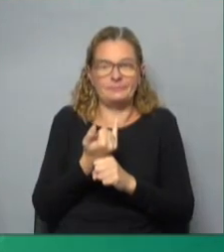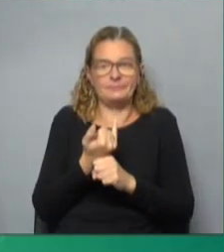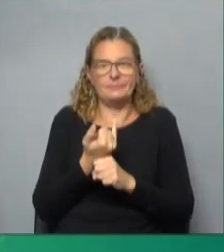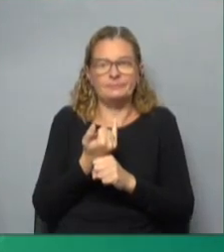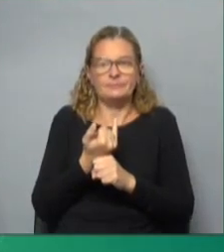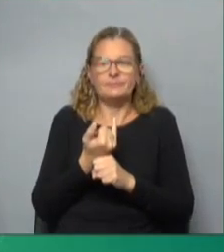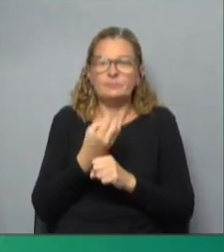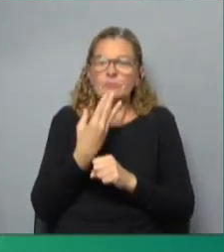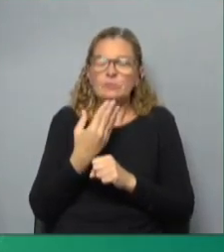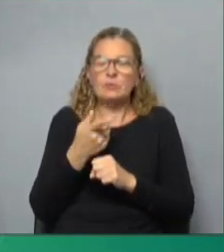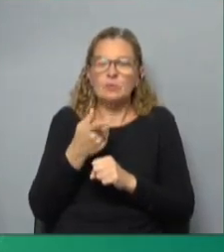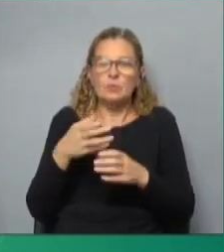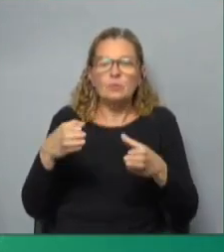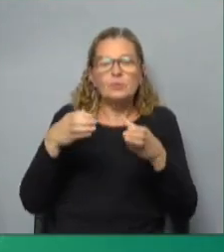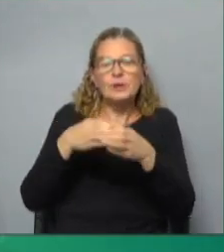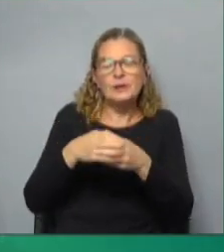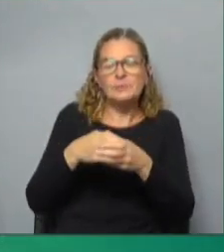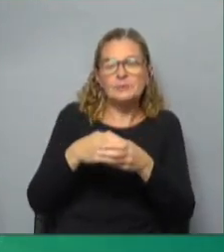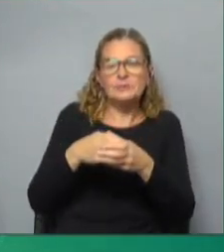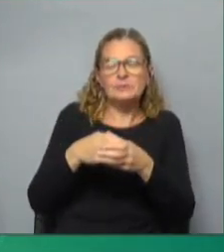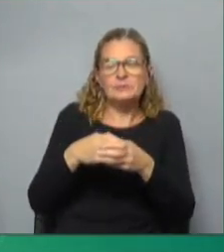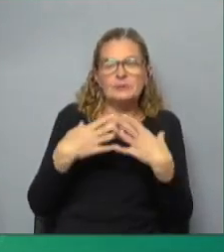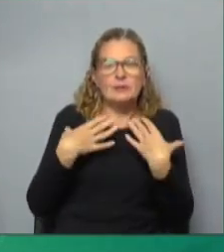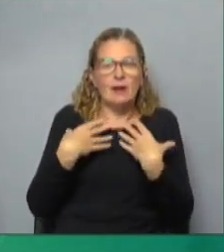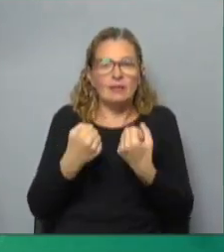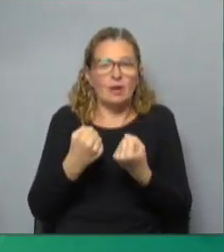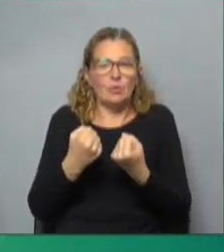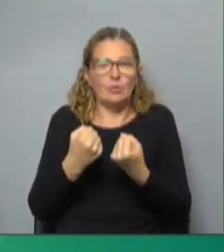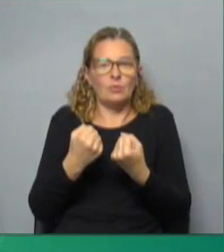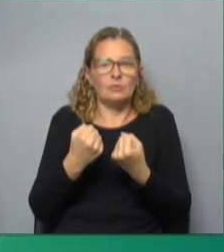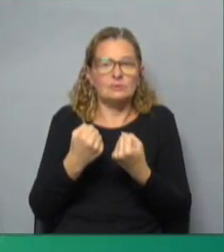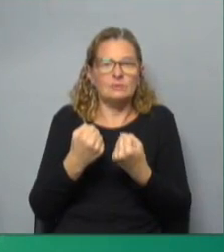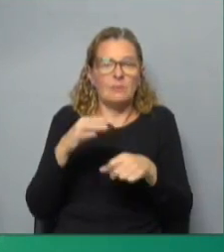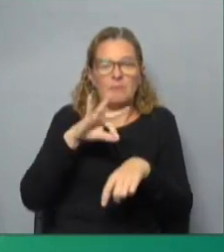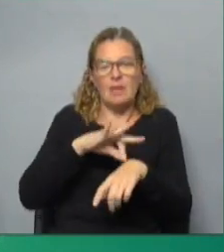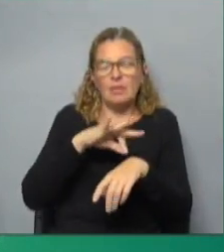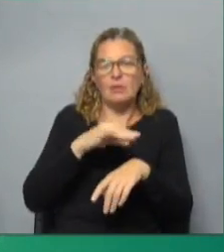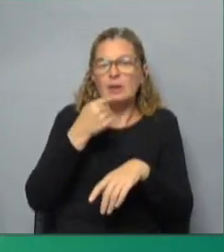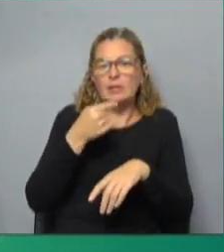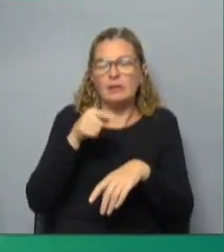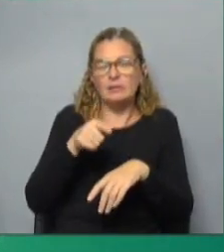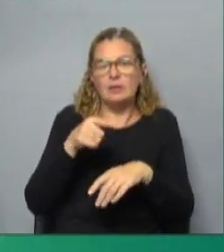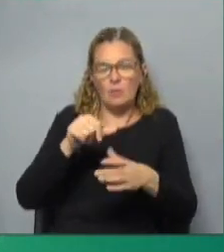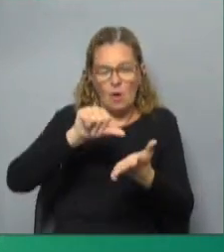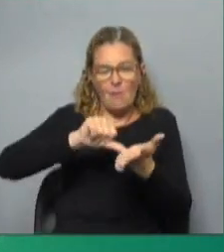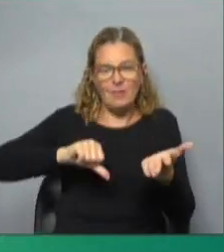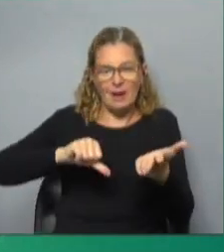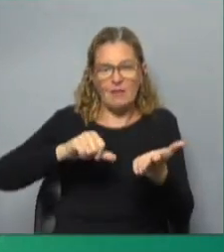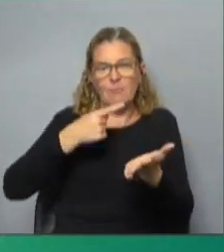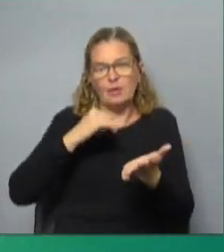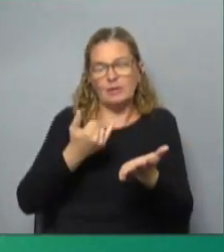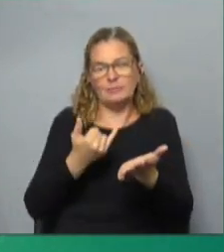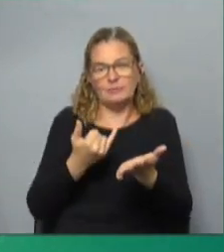es como un equipo de la salud el médico le dijeron bueno tienen que operar